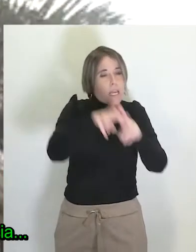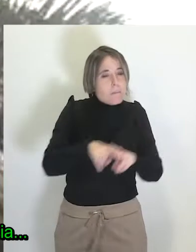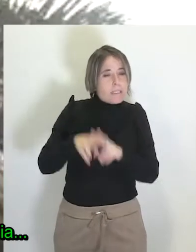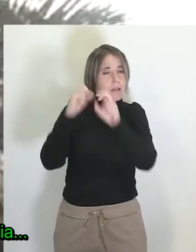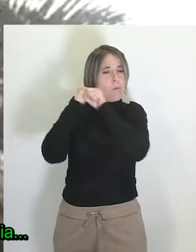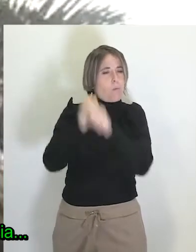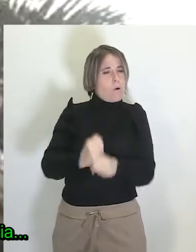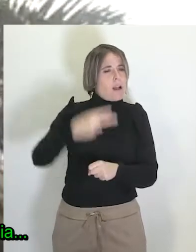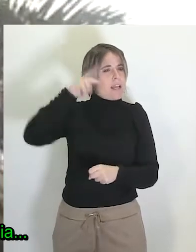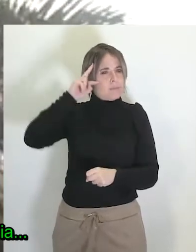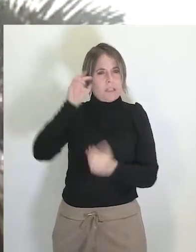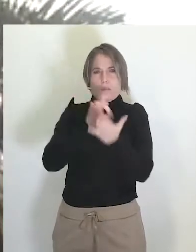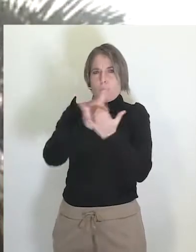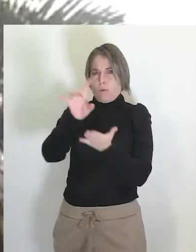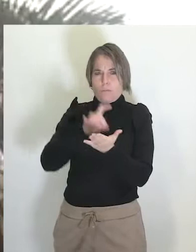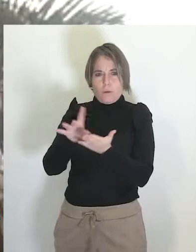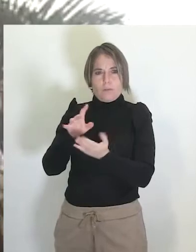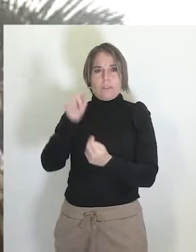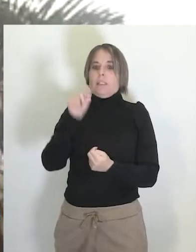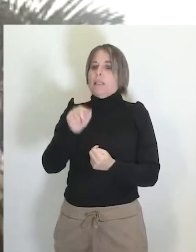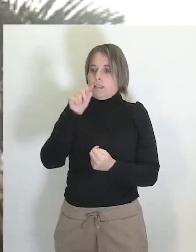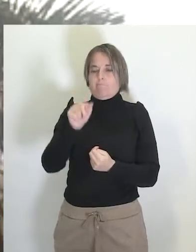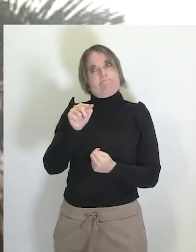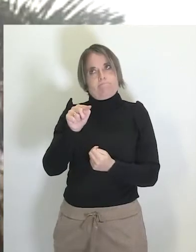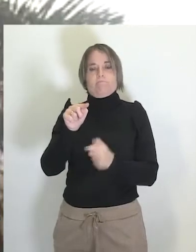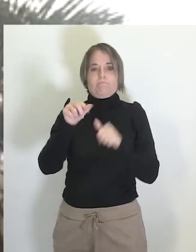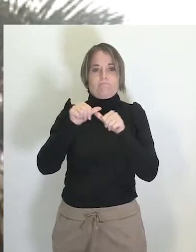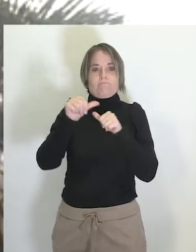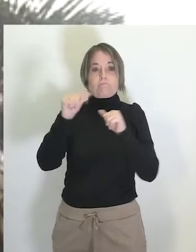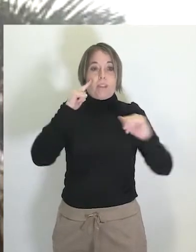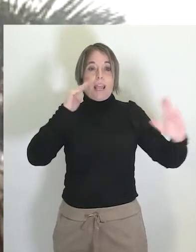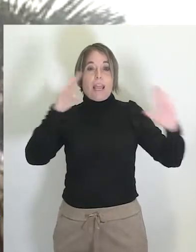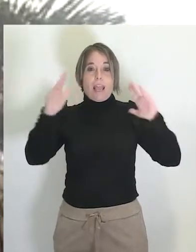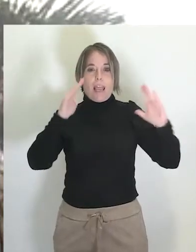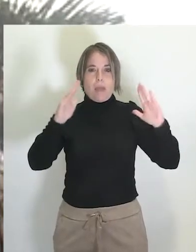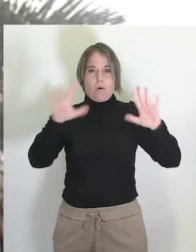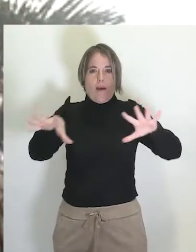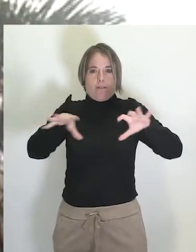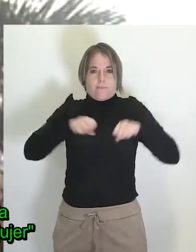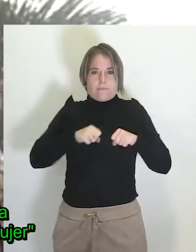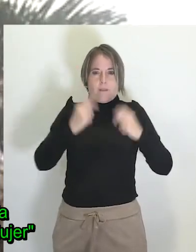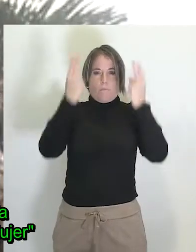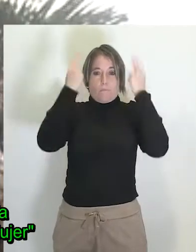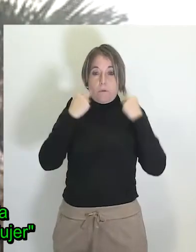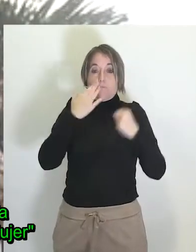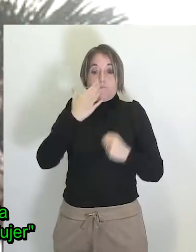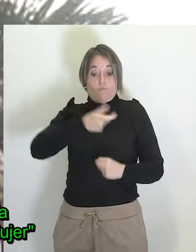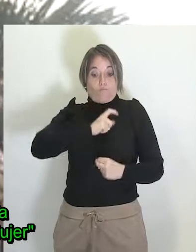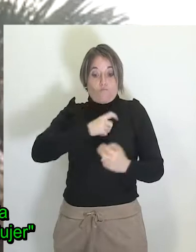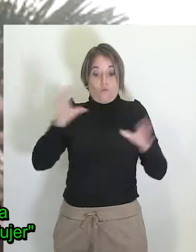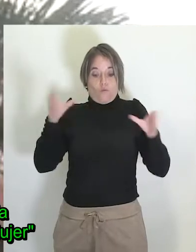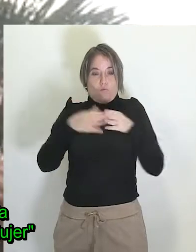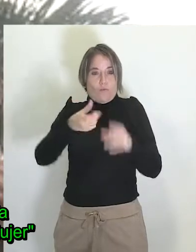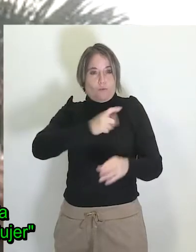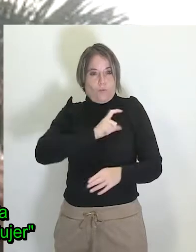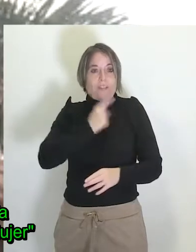investigadoras de muchos años de experiencia. Y bueno, vimos en la época de la represión incluso cómo las patrullas de policía